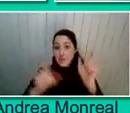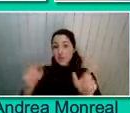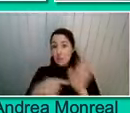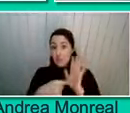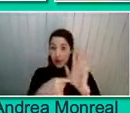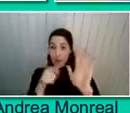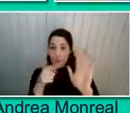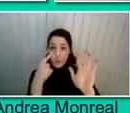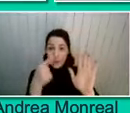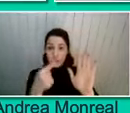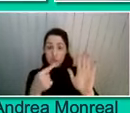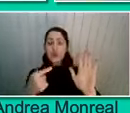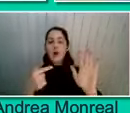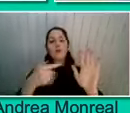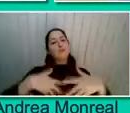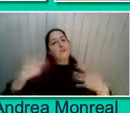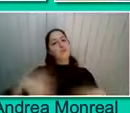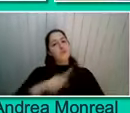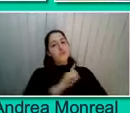son power.